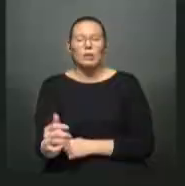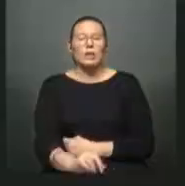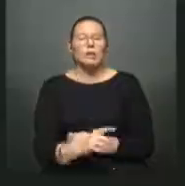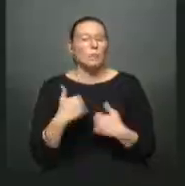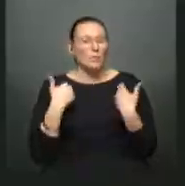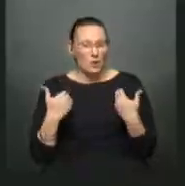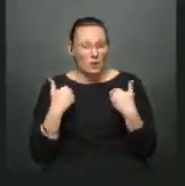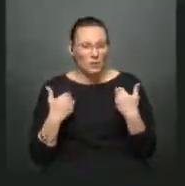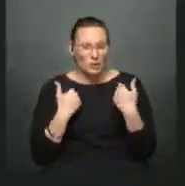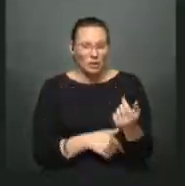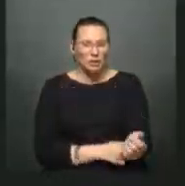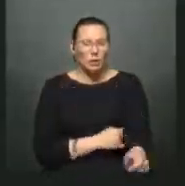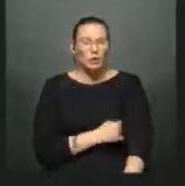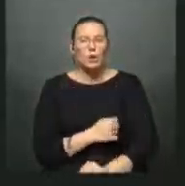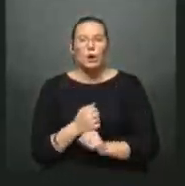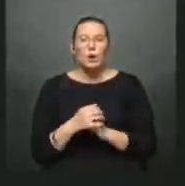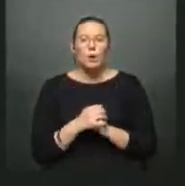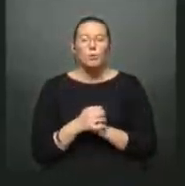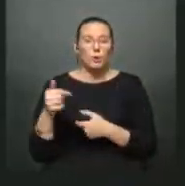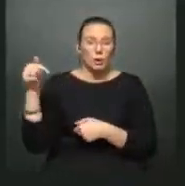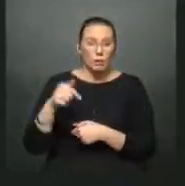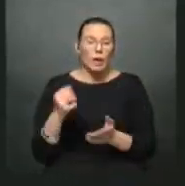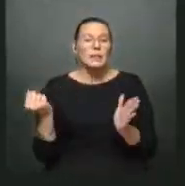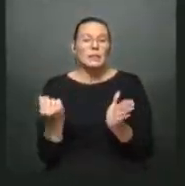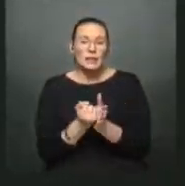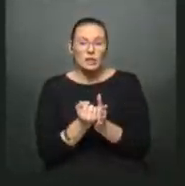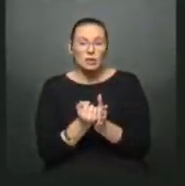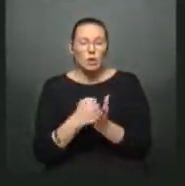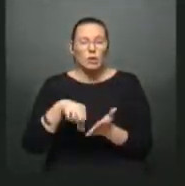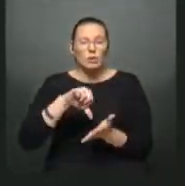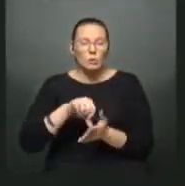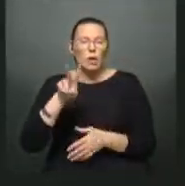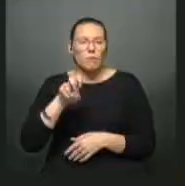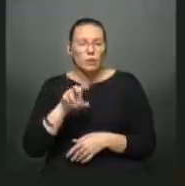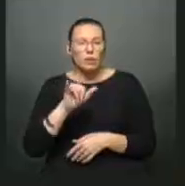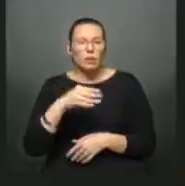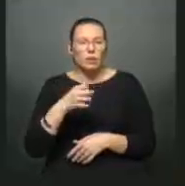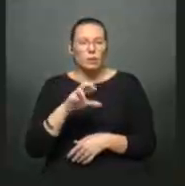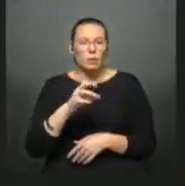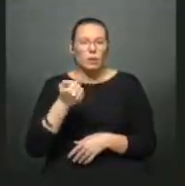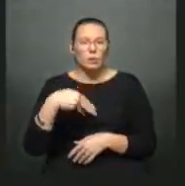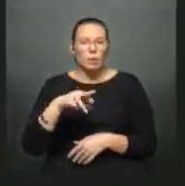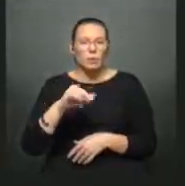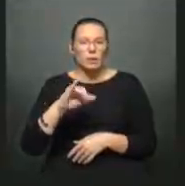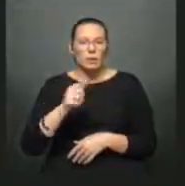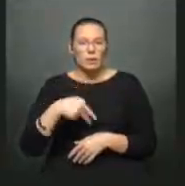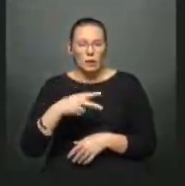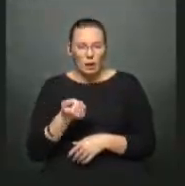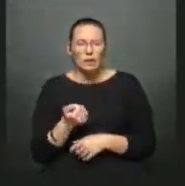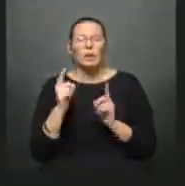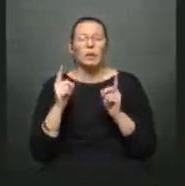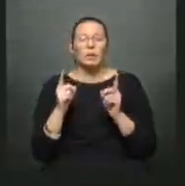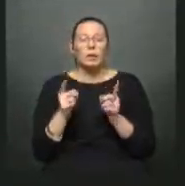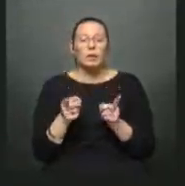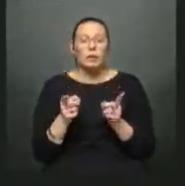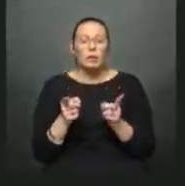muy contentas por haber recibido el sello de Ciudad Verde Iberoamericana, de la mano de la Unión de Ciudades Capitales Iberoamericanas,